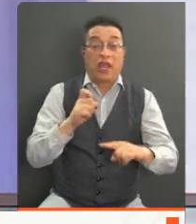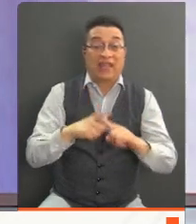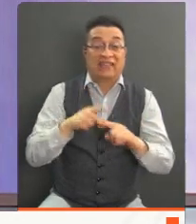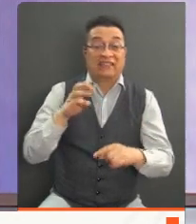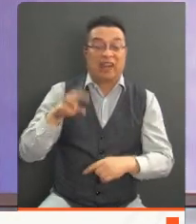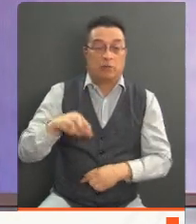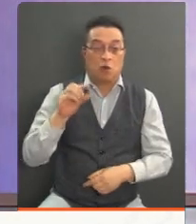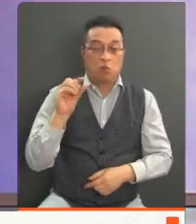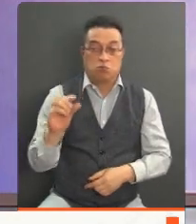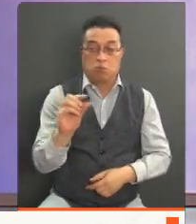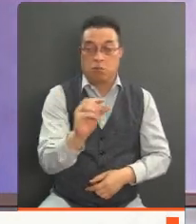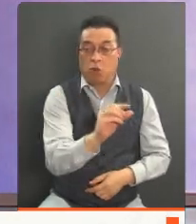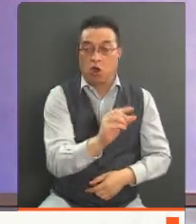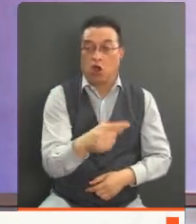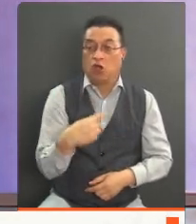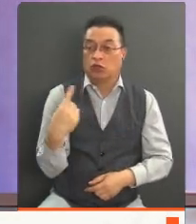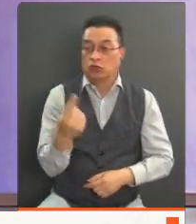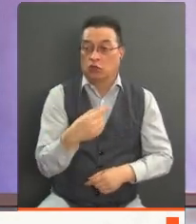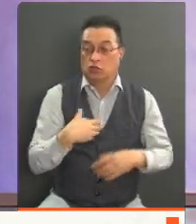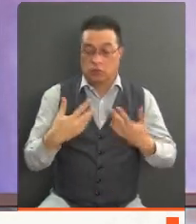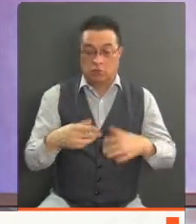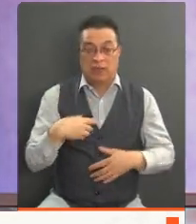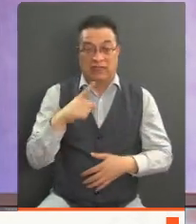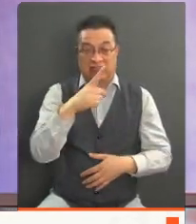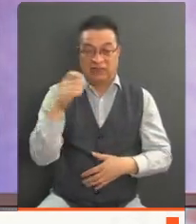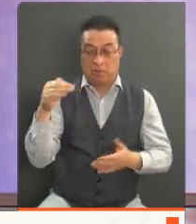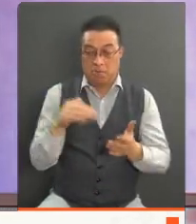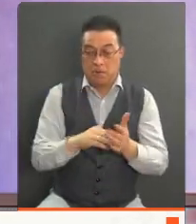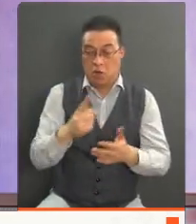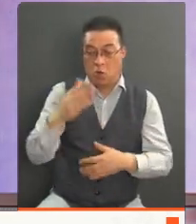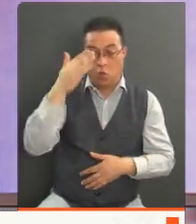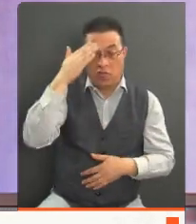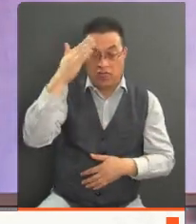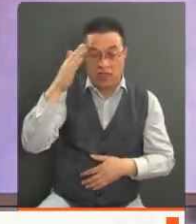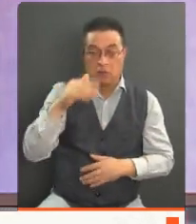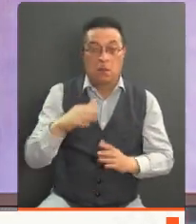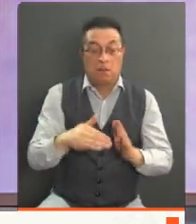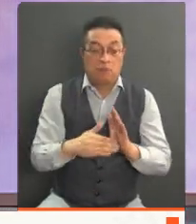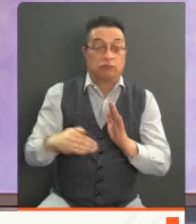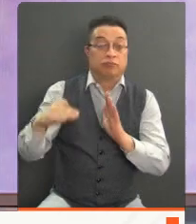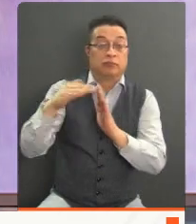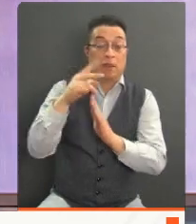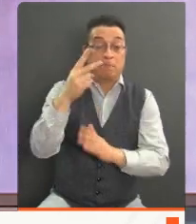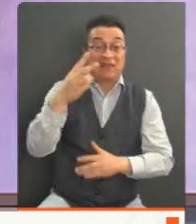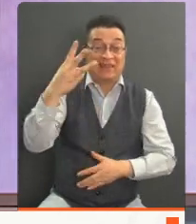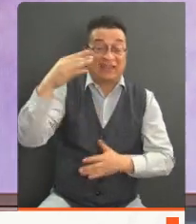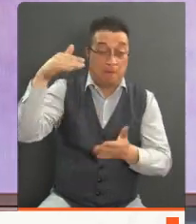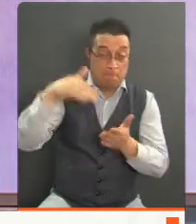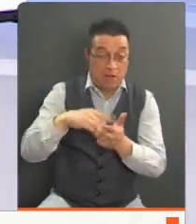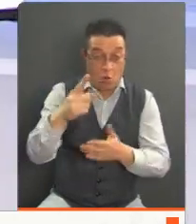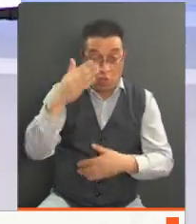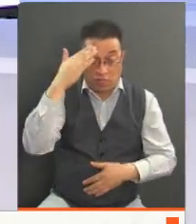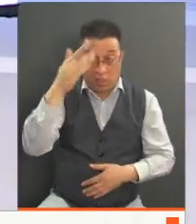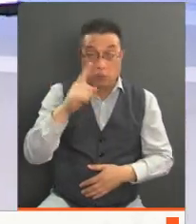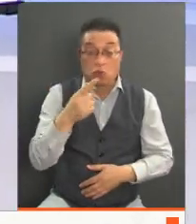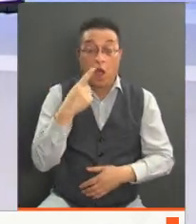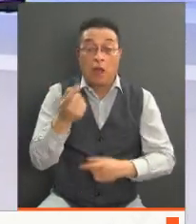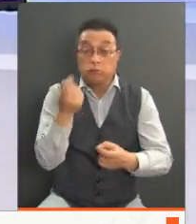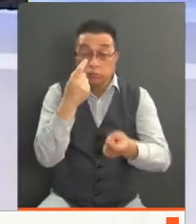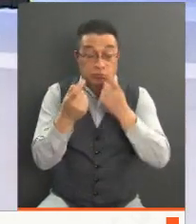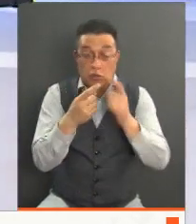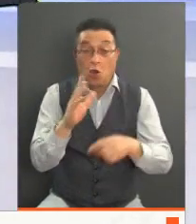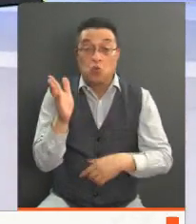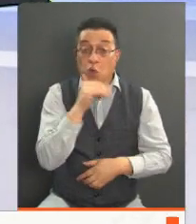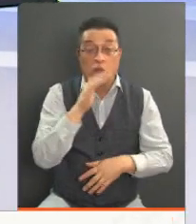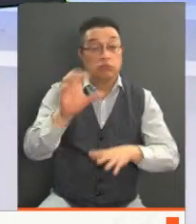cantidad de exámenes que nosotros hacíamos cien mil al día llegaron a ser 23.000 exámenes al día si tú no haces exámenes no detectan los casos